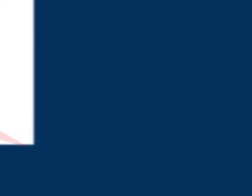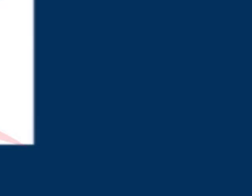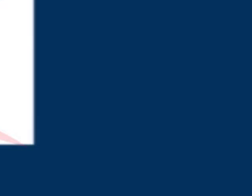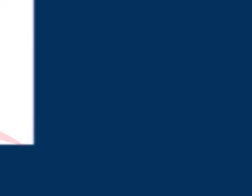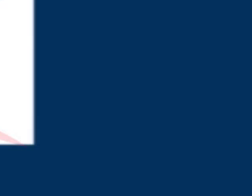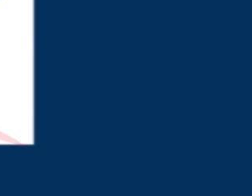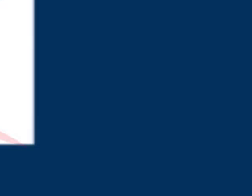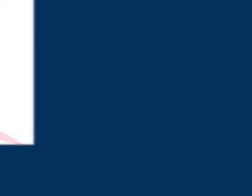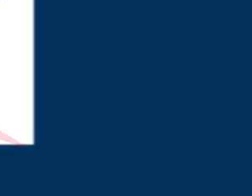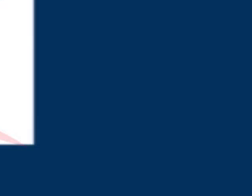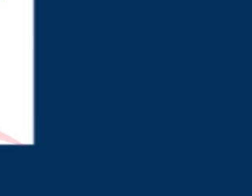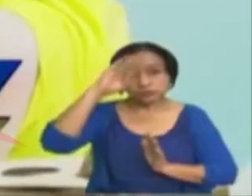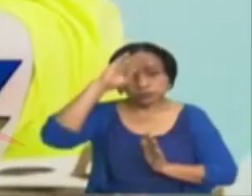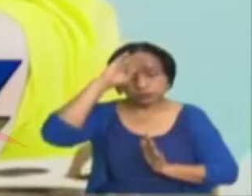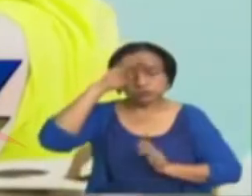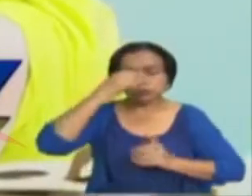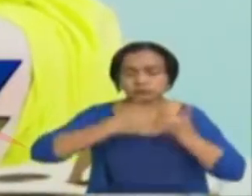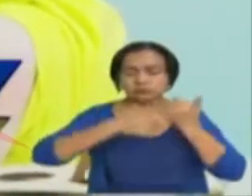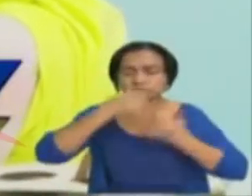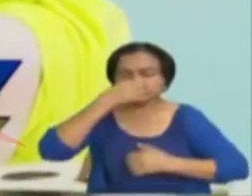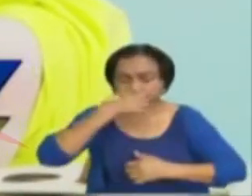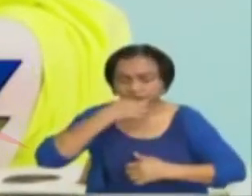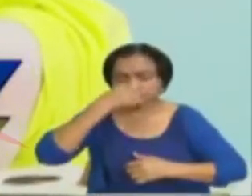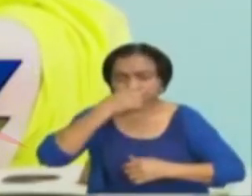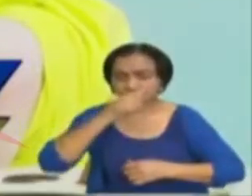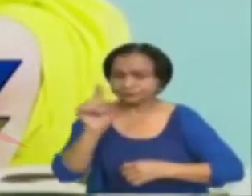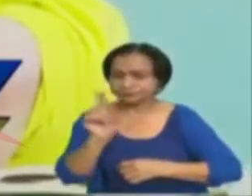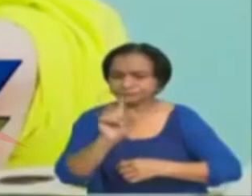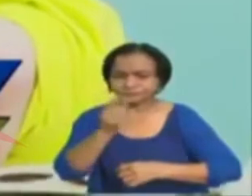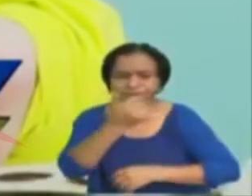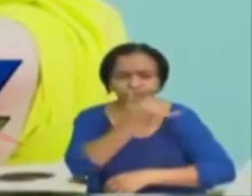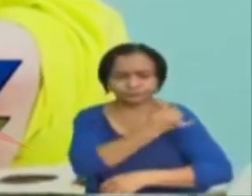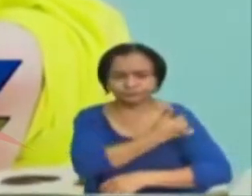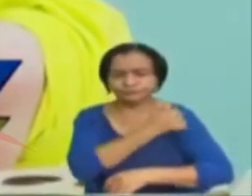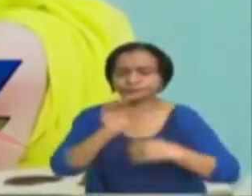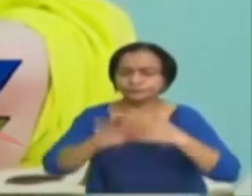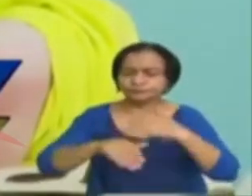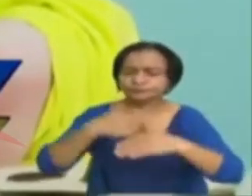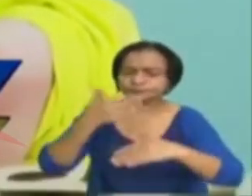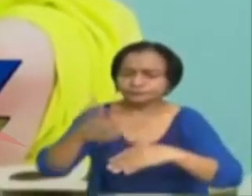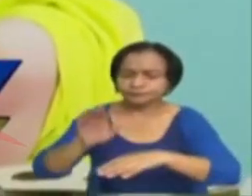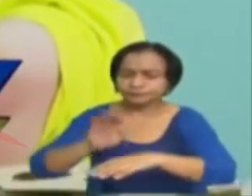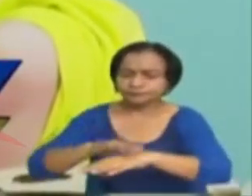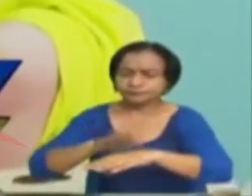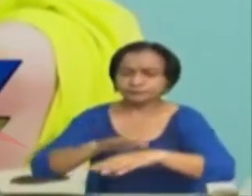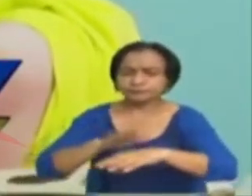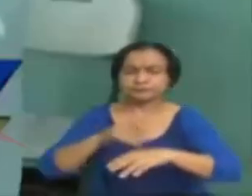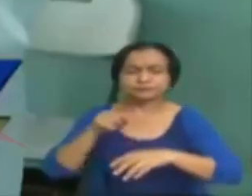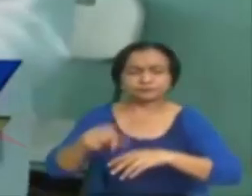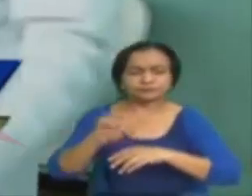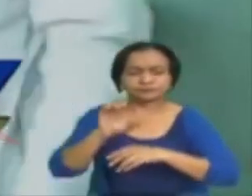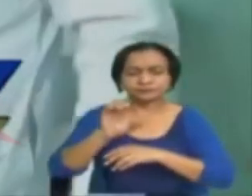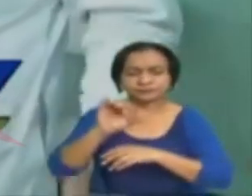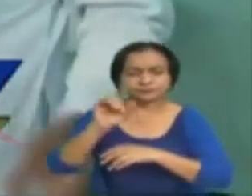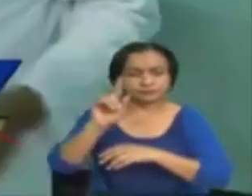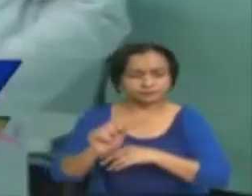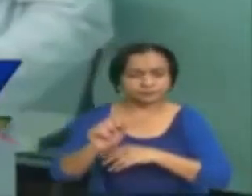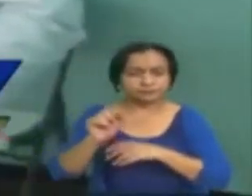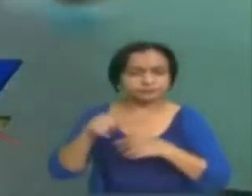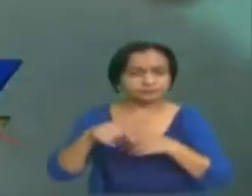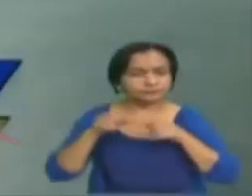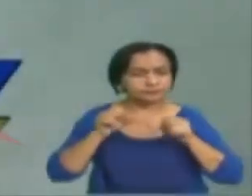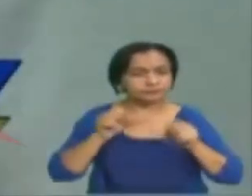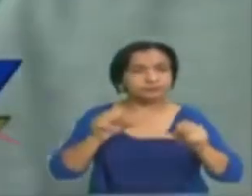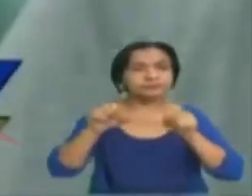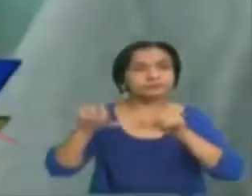COVAX y agradecido, y agradeciendo las gestiones de la OPS, de la OMS, la siguiente jornada